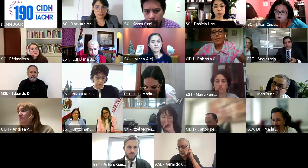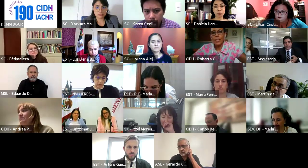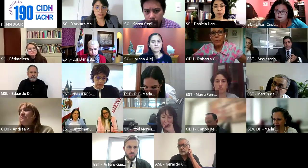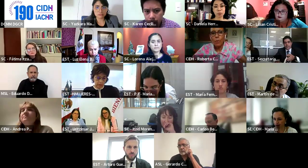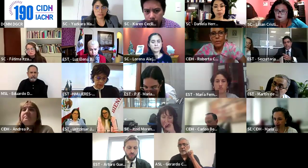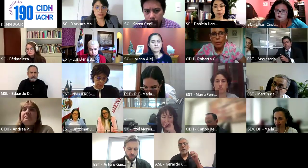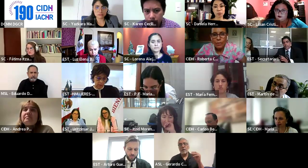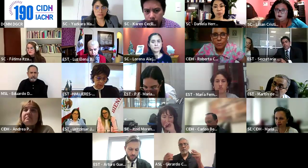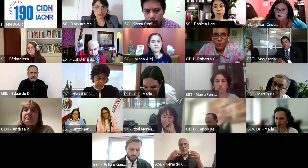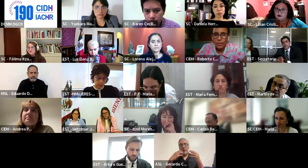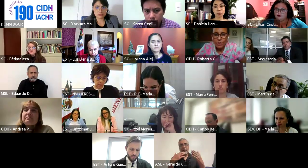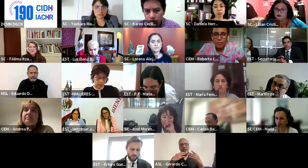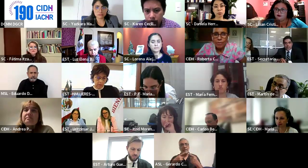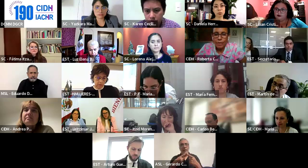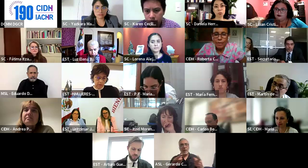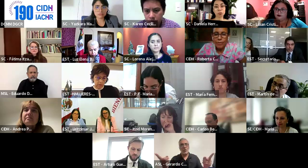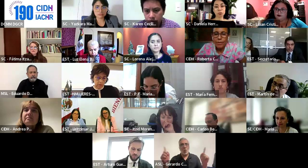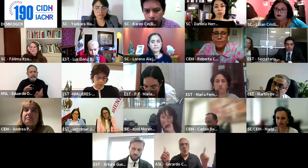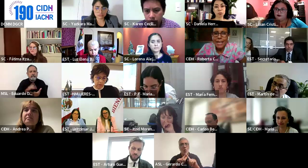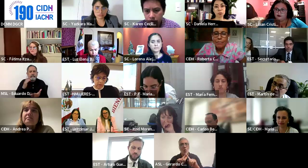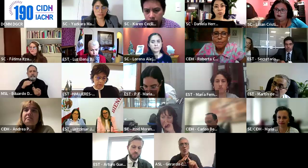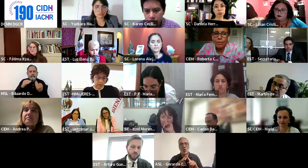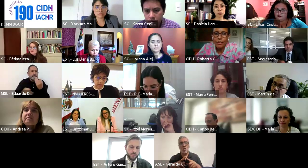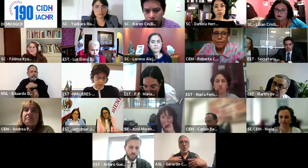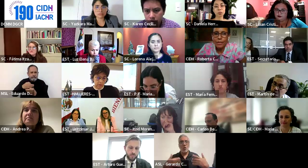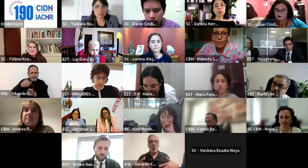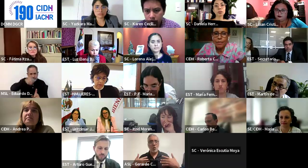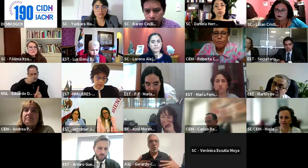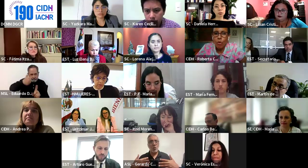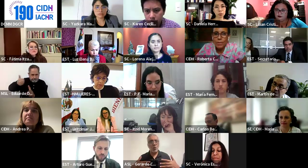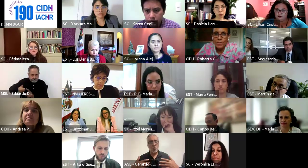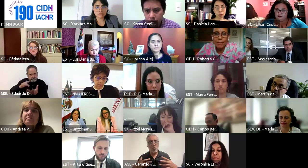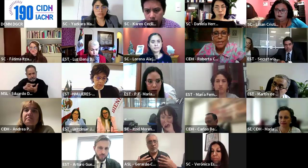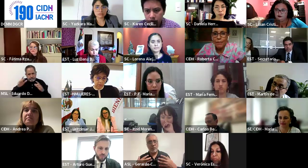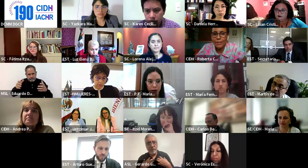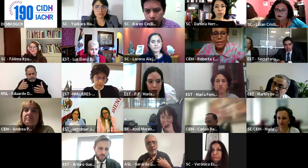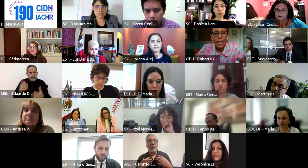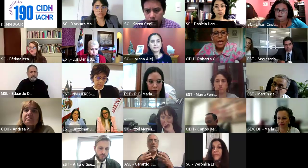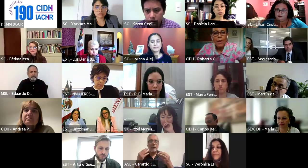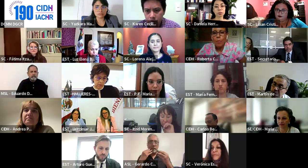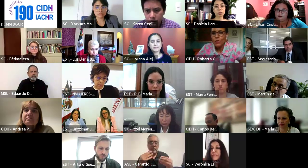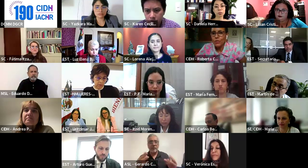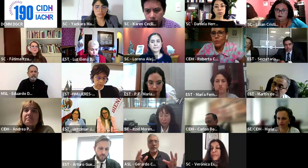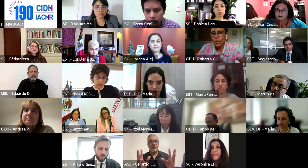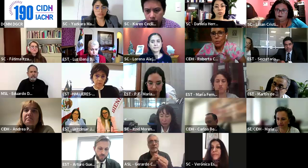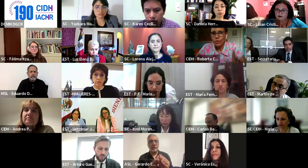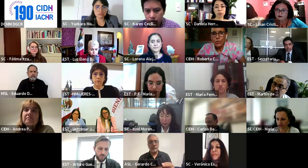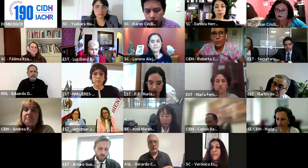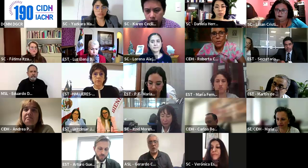Thank you very much, everyone. What a insightful and informative hearing.